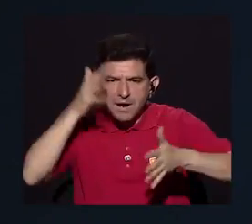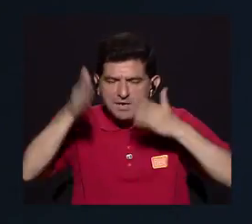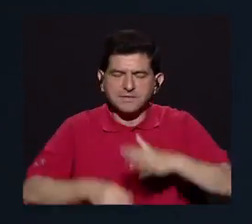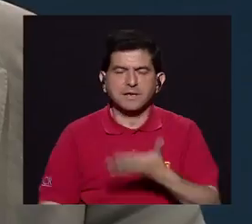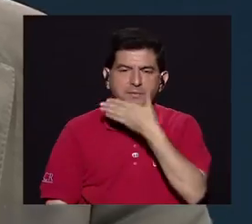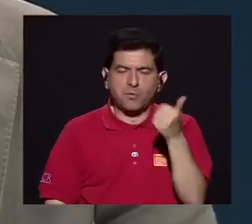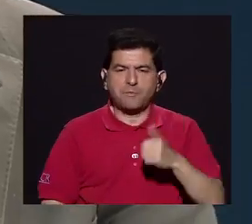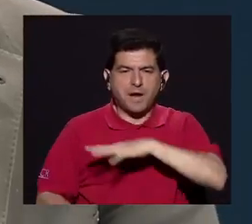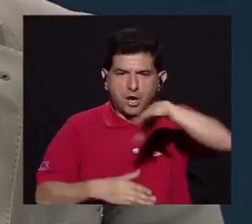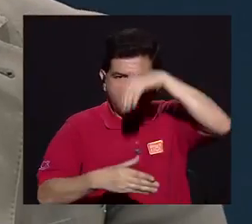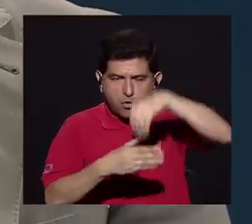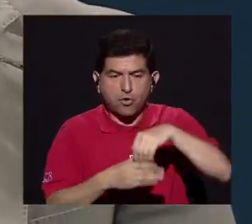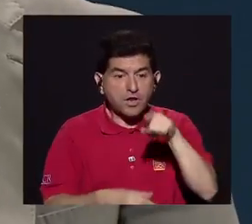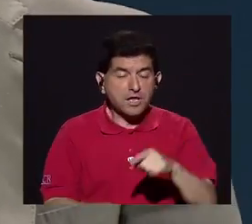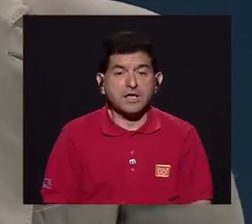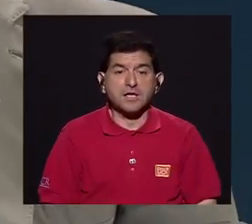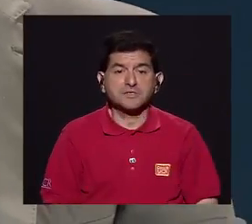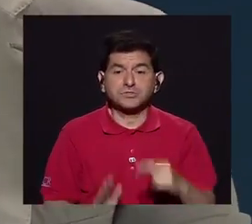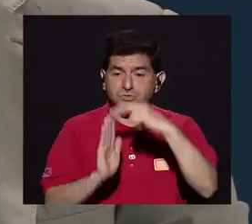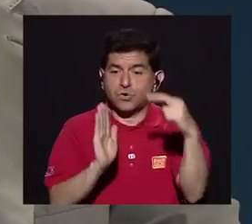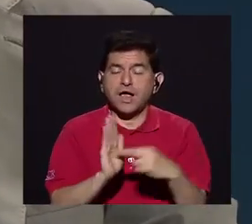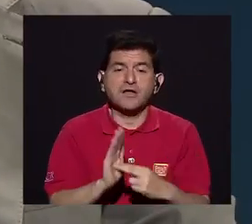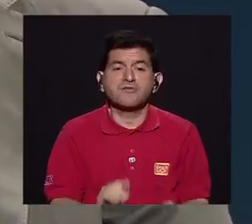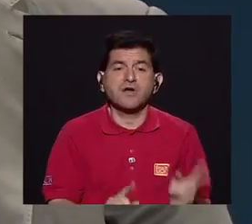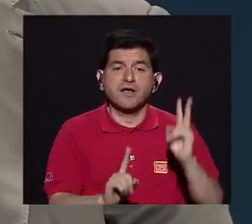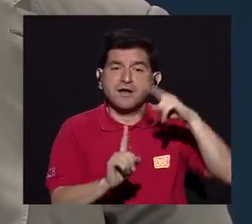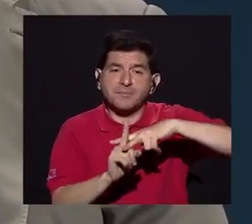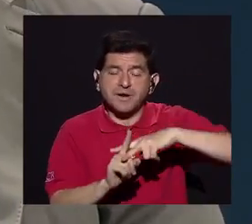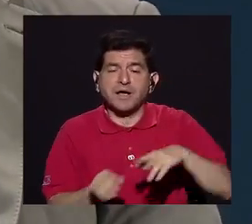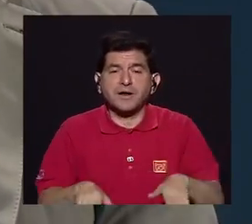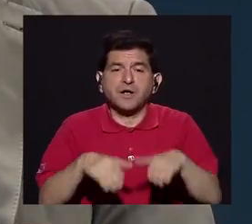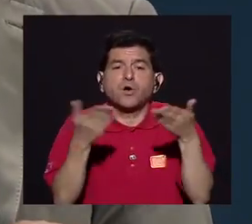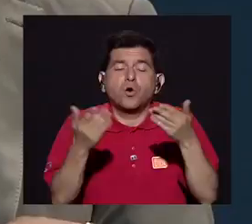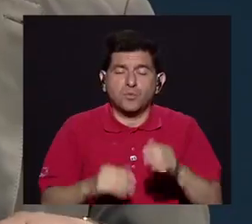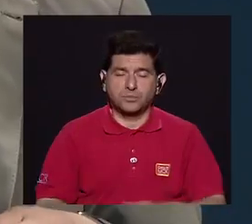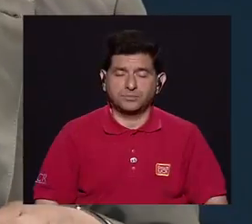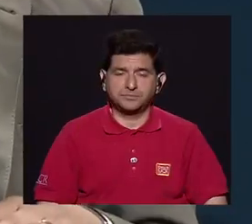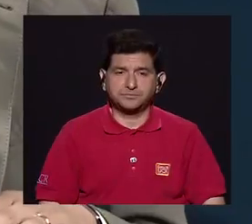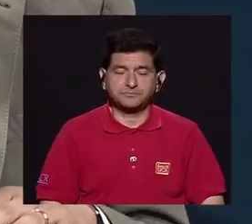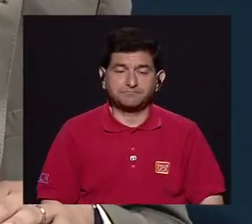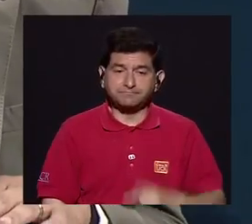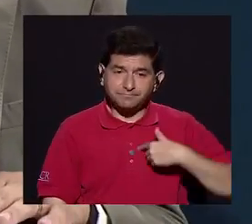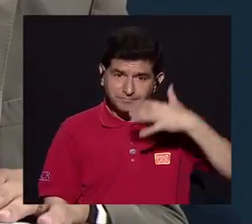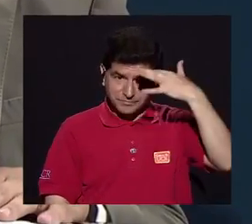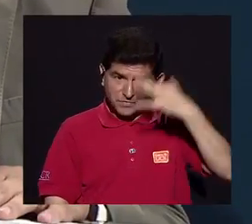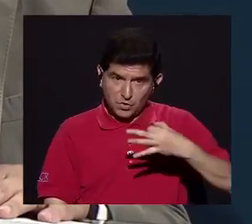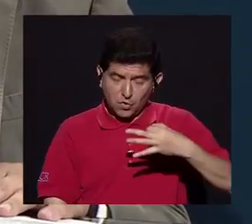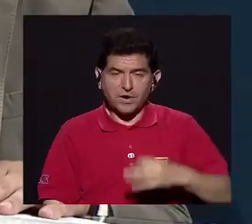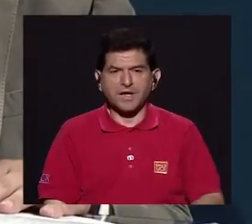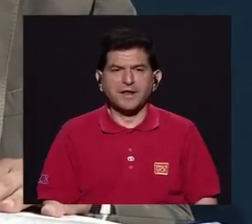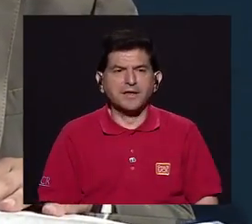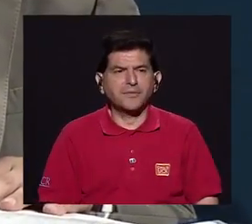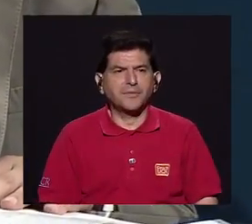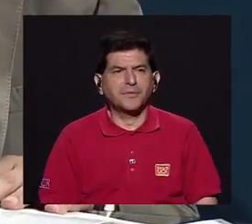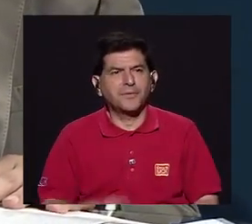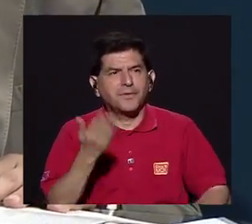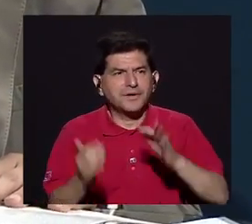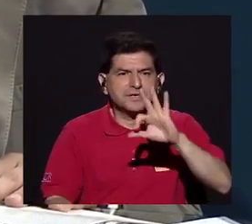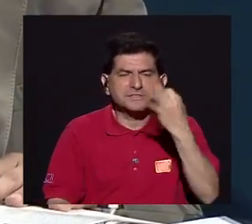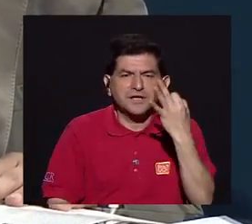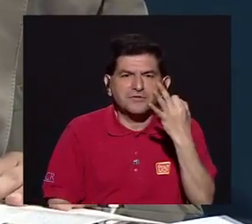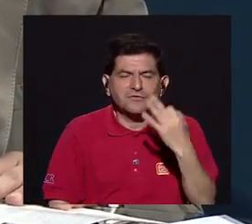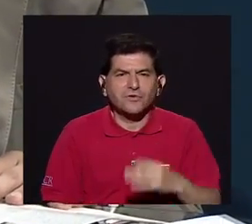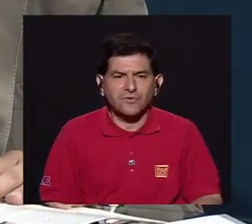el contexto. ¿Y cómo convertimos eso en una regla? Que usted lo plantea como una T. Creo que como una